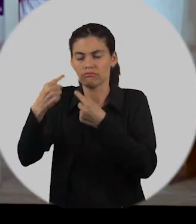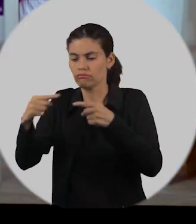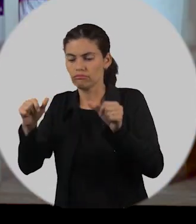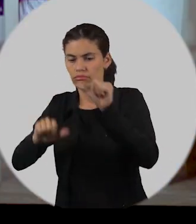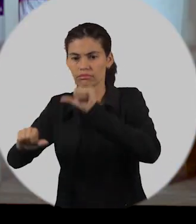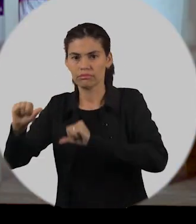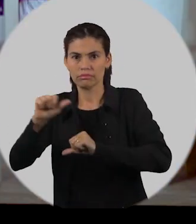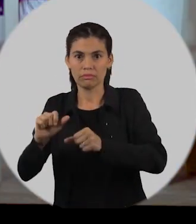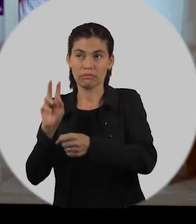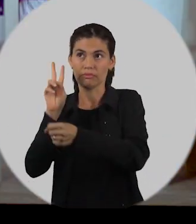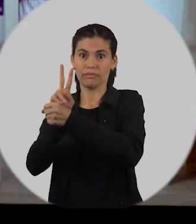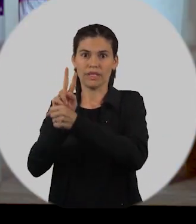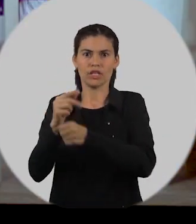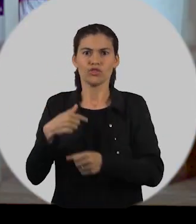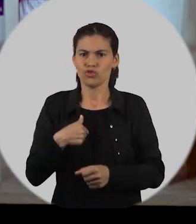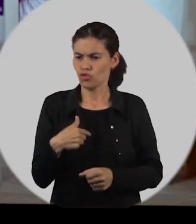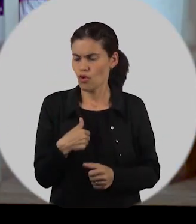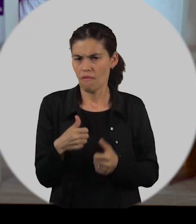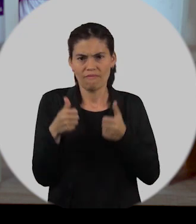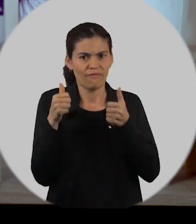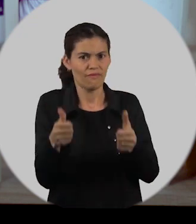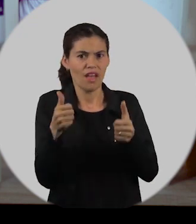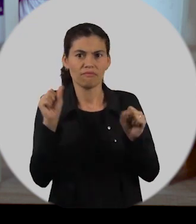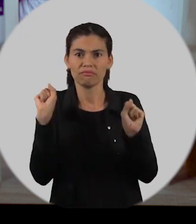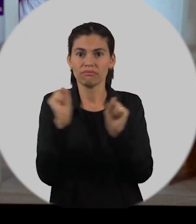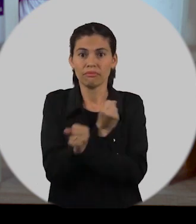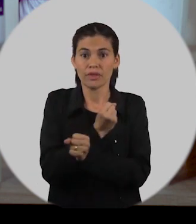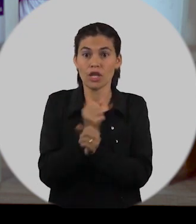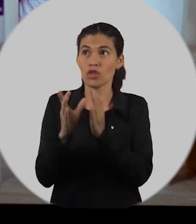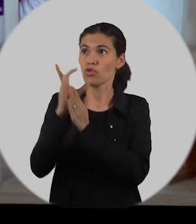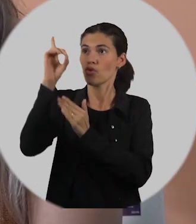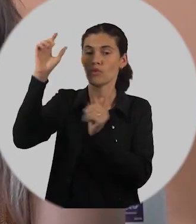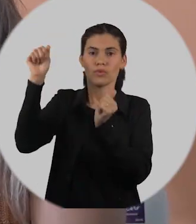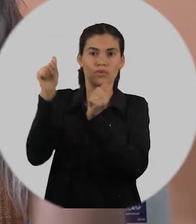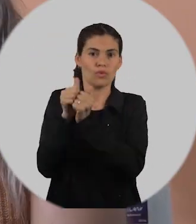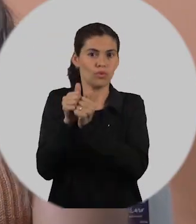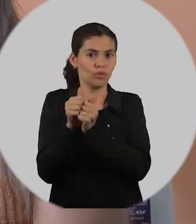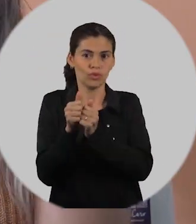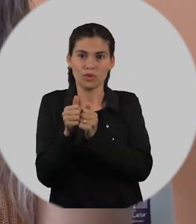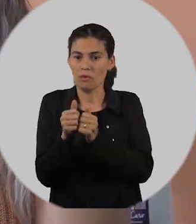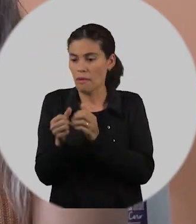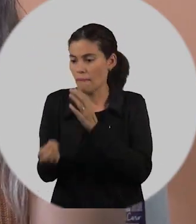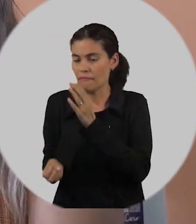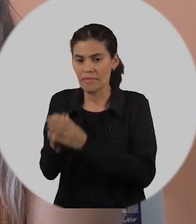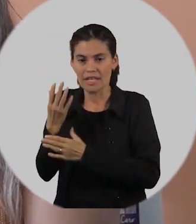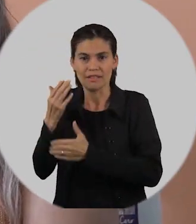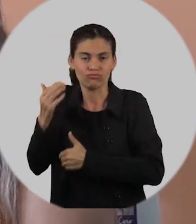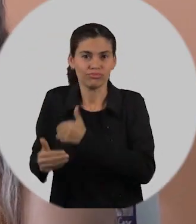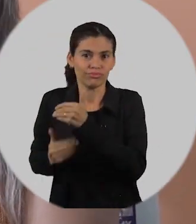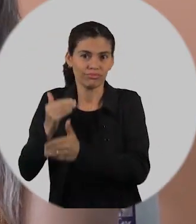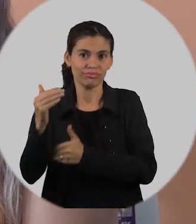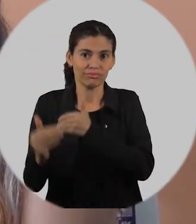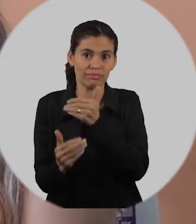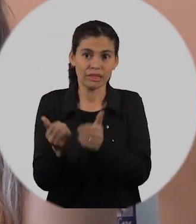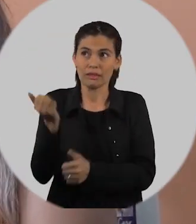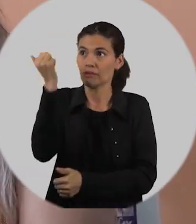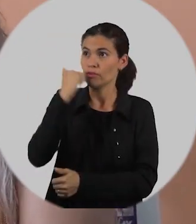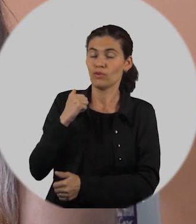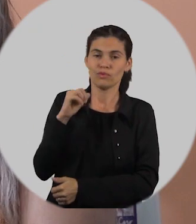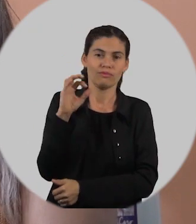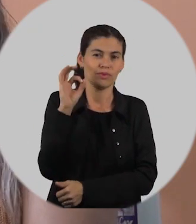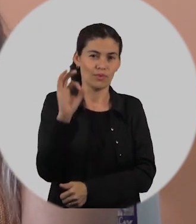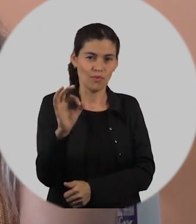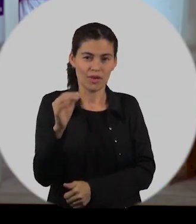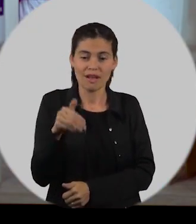yo como emprendedora me siento con el éxito arriba, porque de la mano de Dios realmente todo esto surgió. Y él, sé que él